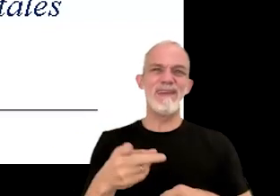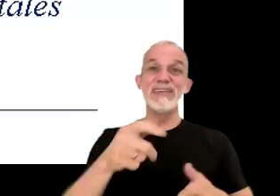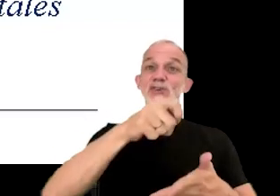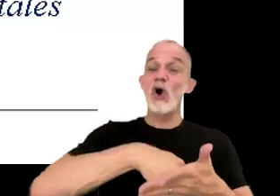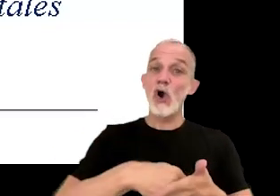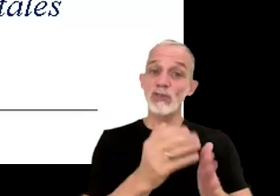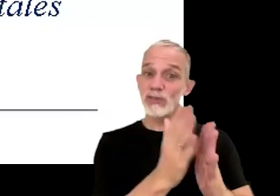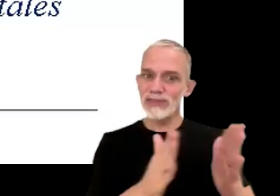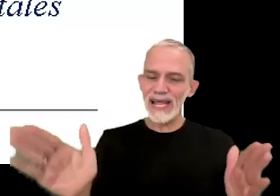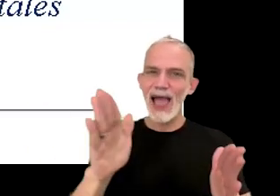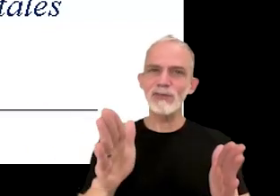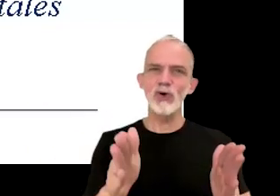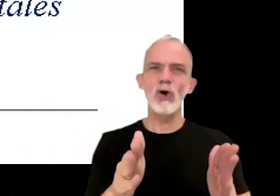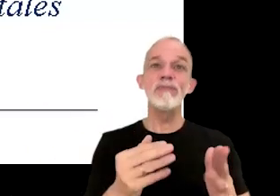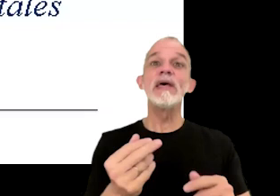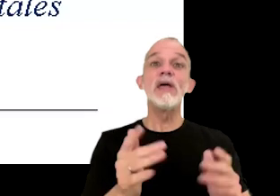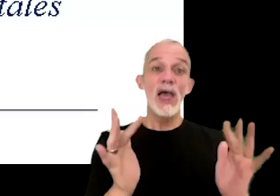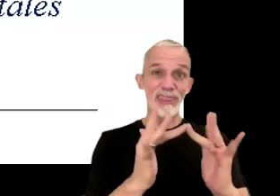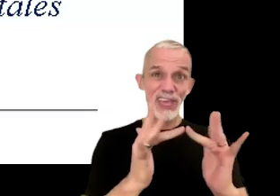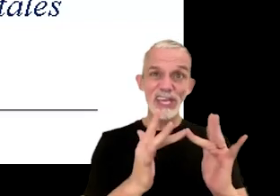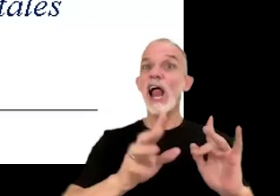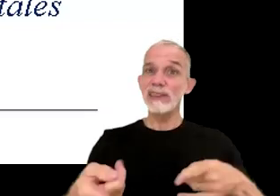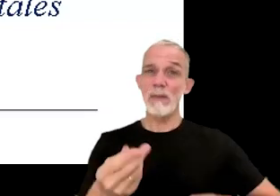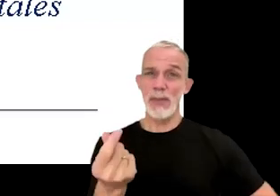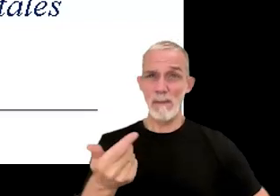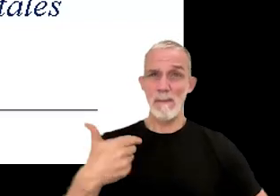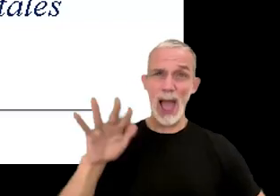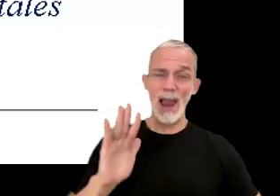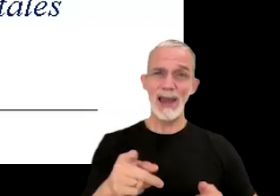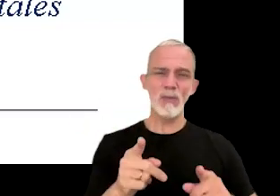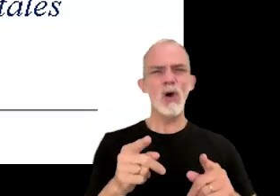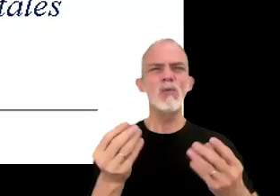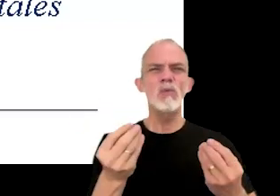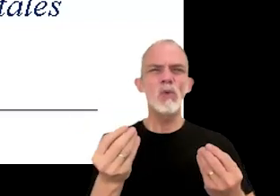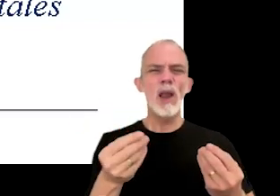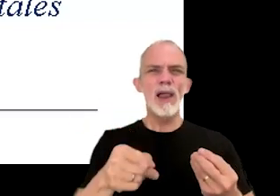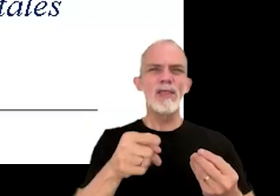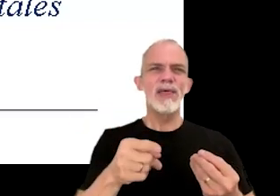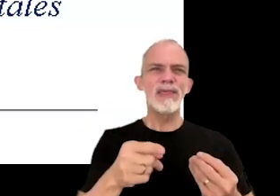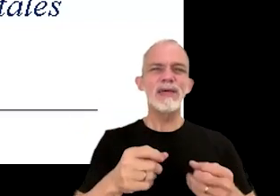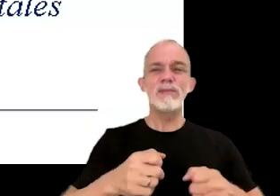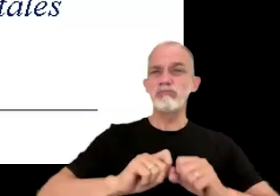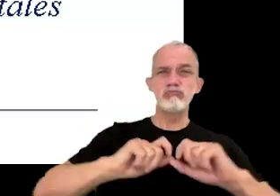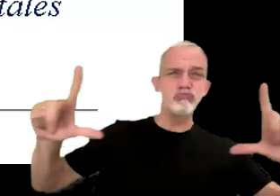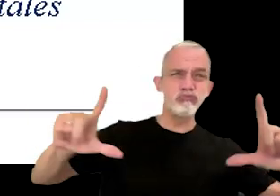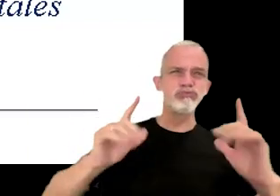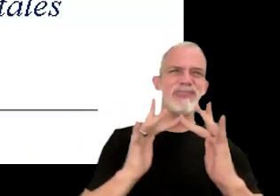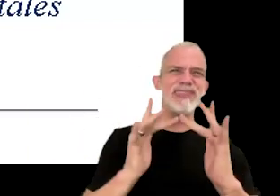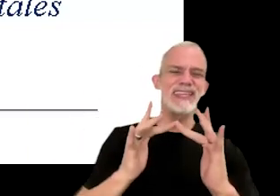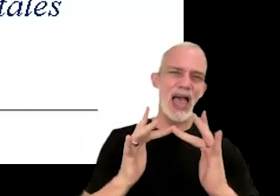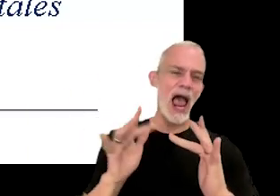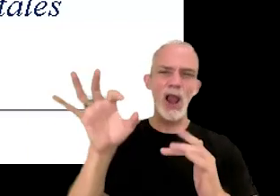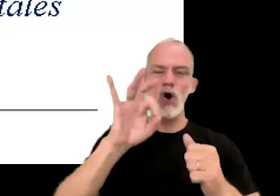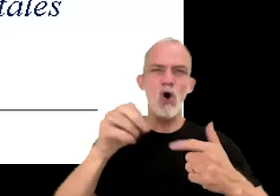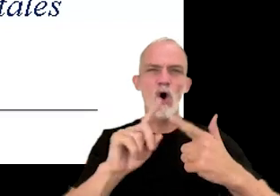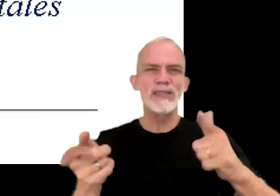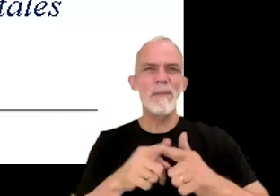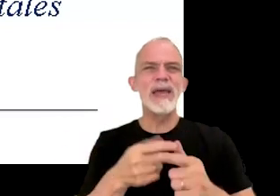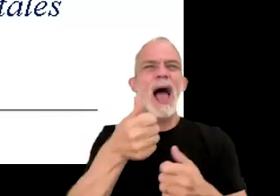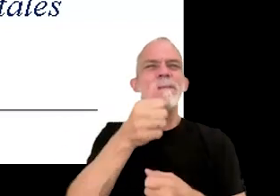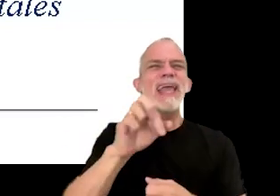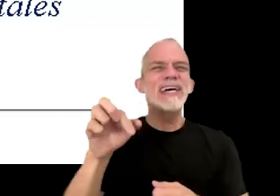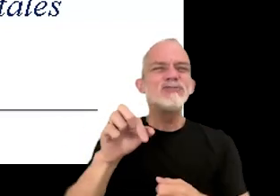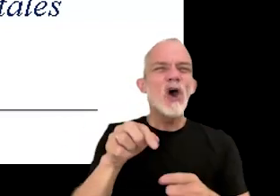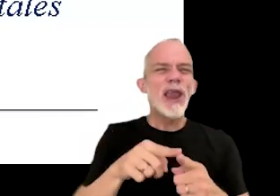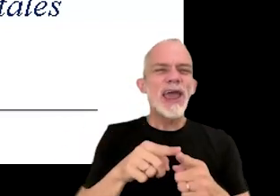celebrados electrónicamente mediante la utilización de plataformas digitales y o aplicaciones